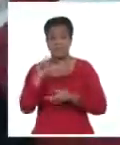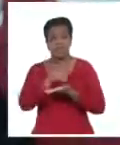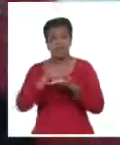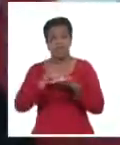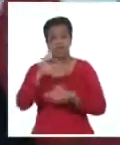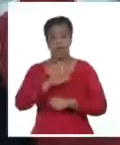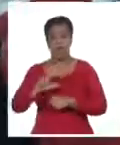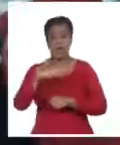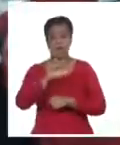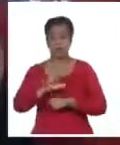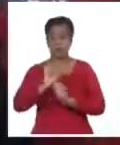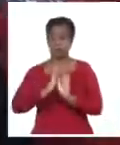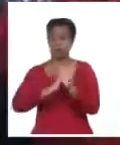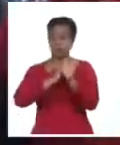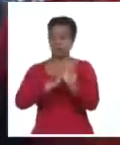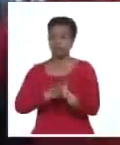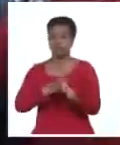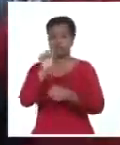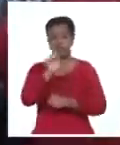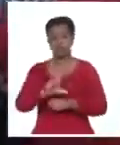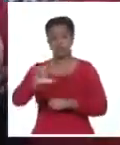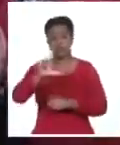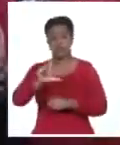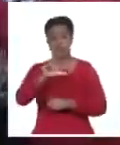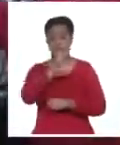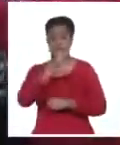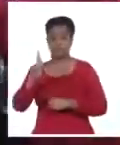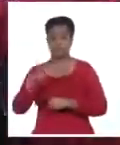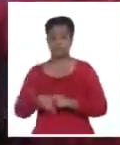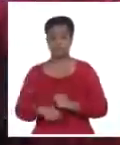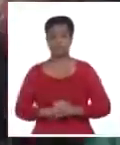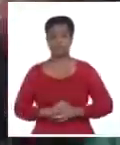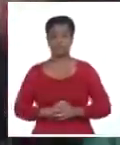con la fidelidad al sistema social cubano como premisa. En Camagüey, Yeter Palmer.